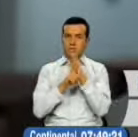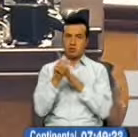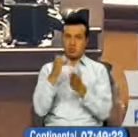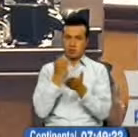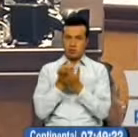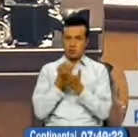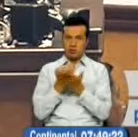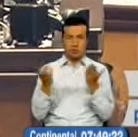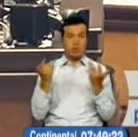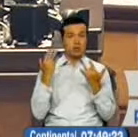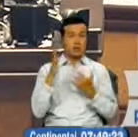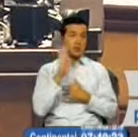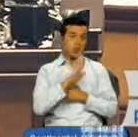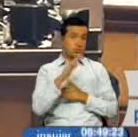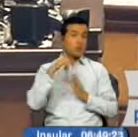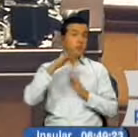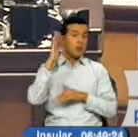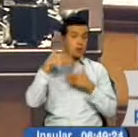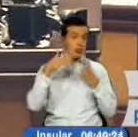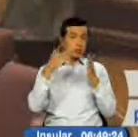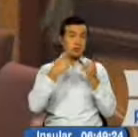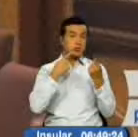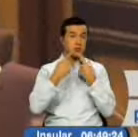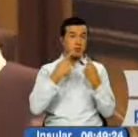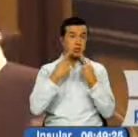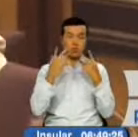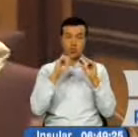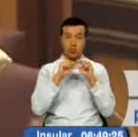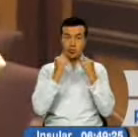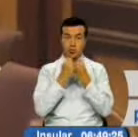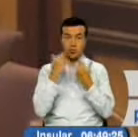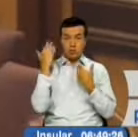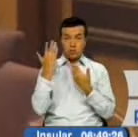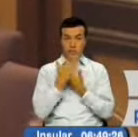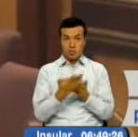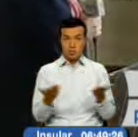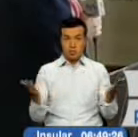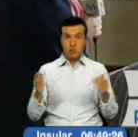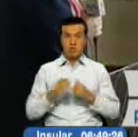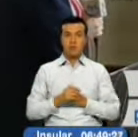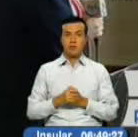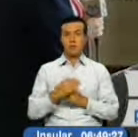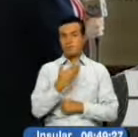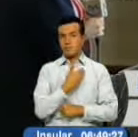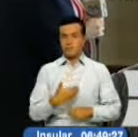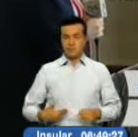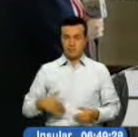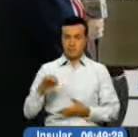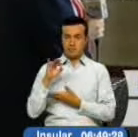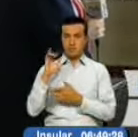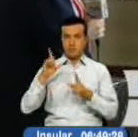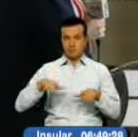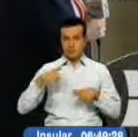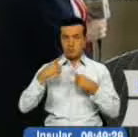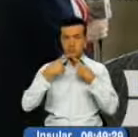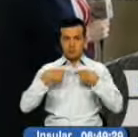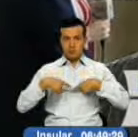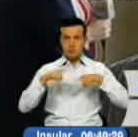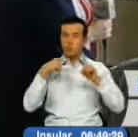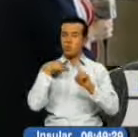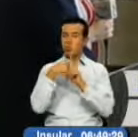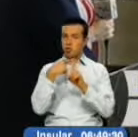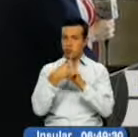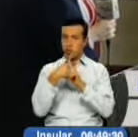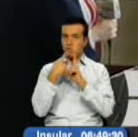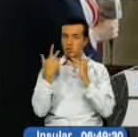Económico. Ellos esperan que exista mayor apertura al diálogo con las organizaciones políticas de minoría. El presidente electo Lenín Moreno ha dado señales